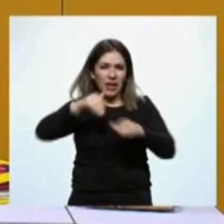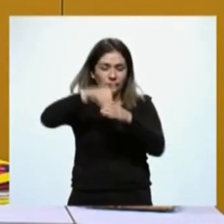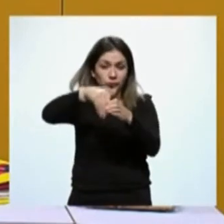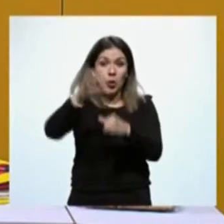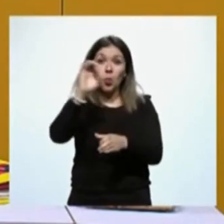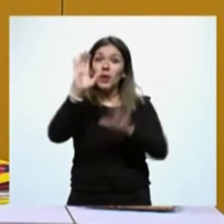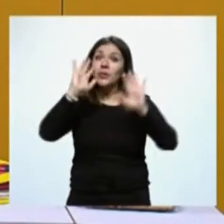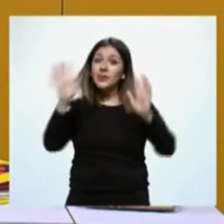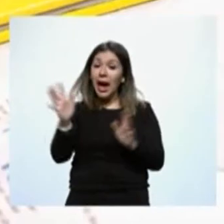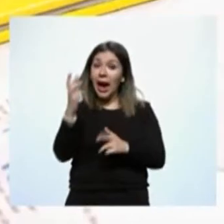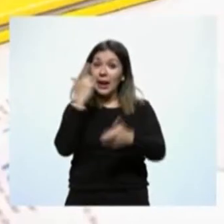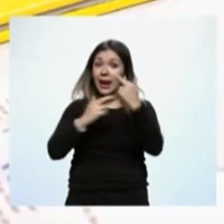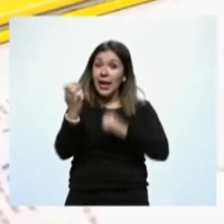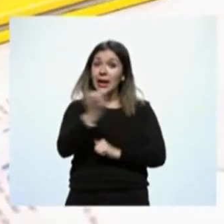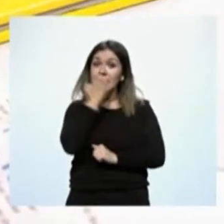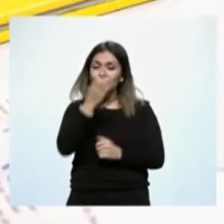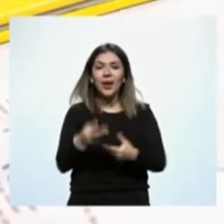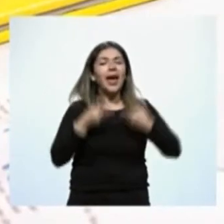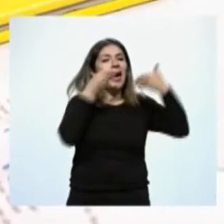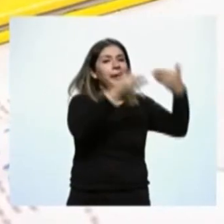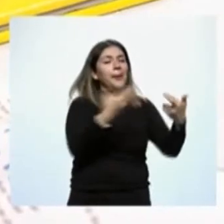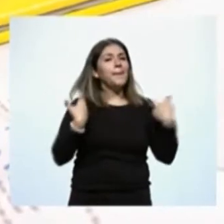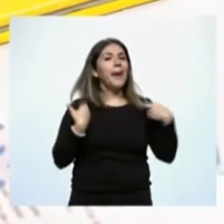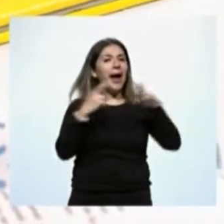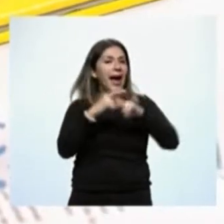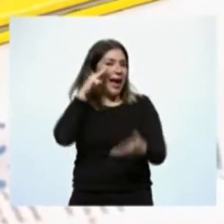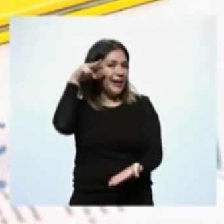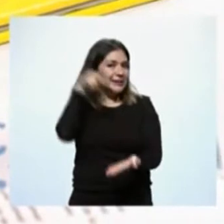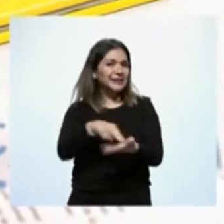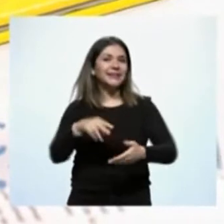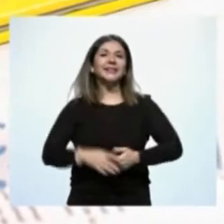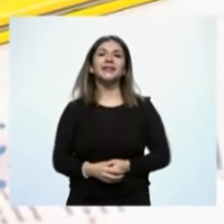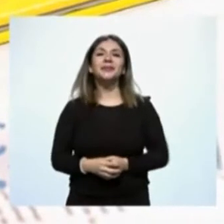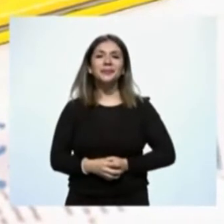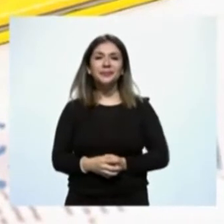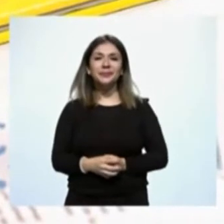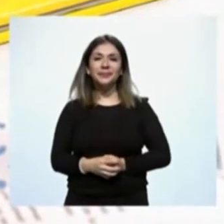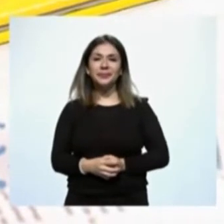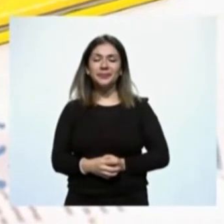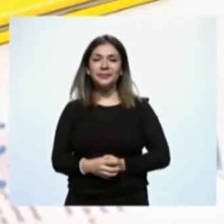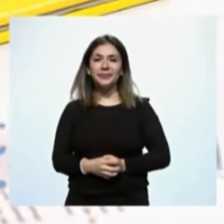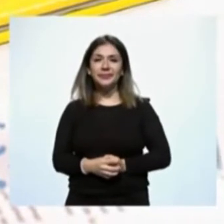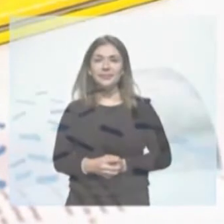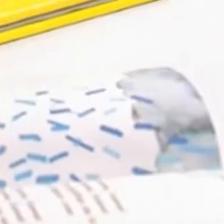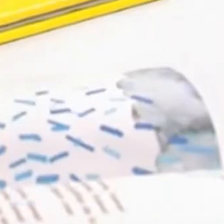que en cuanto sea posible se le entregues a tu maestra o maestro.